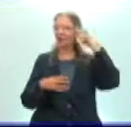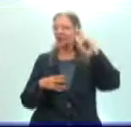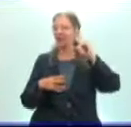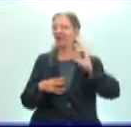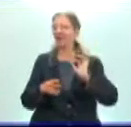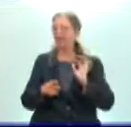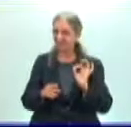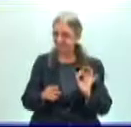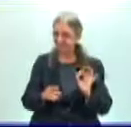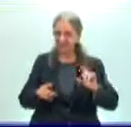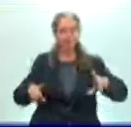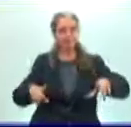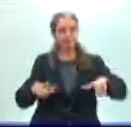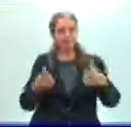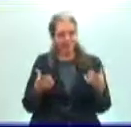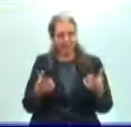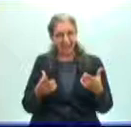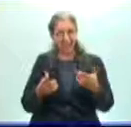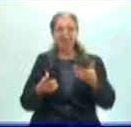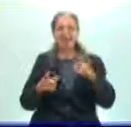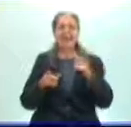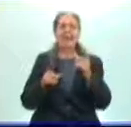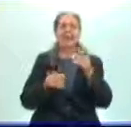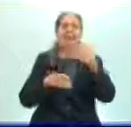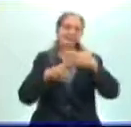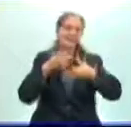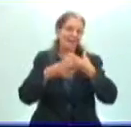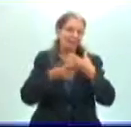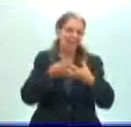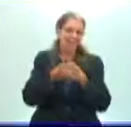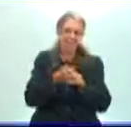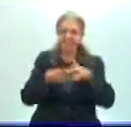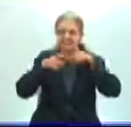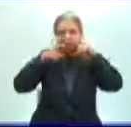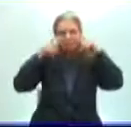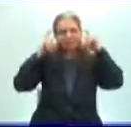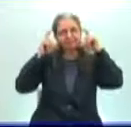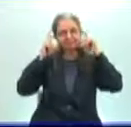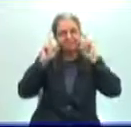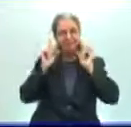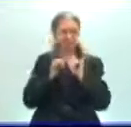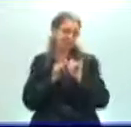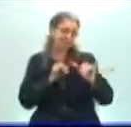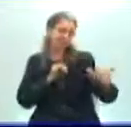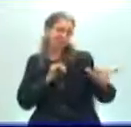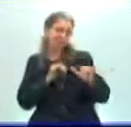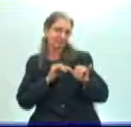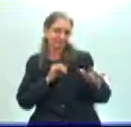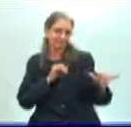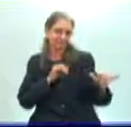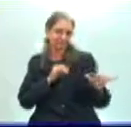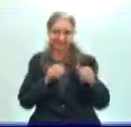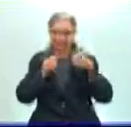recuerdo cumplir con las medidas higiénicas, lavarse las manos y